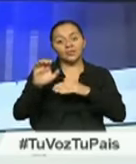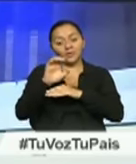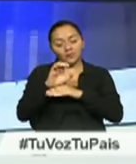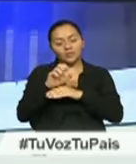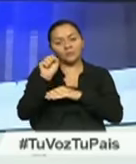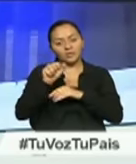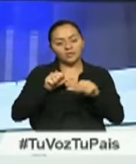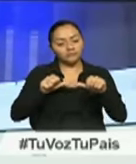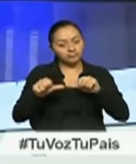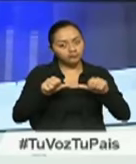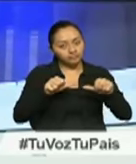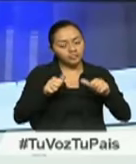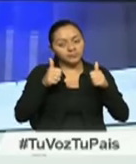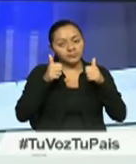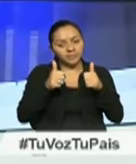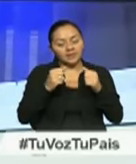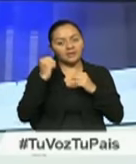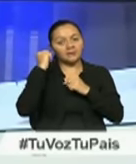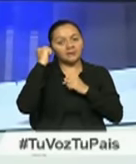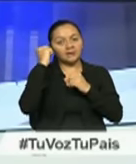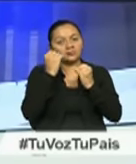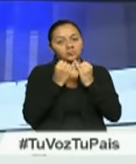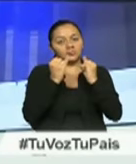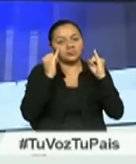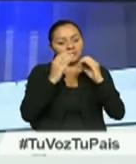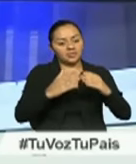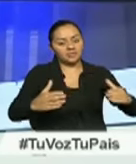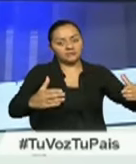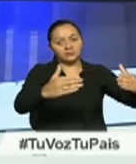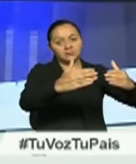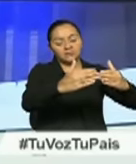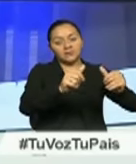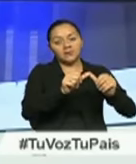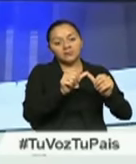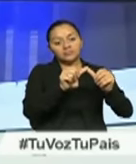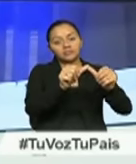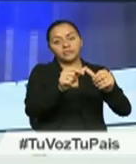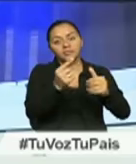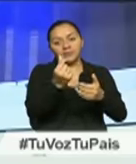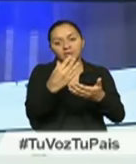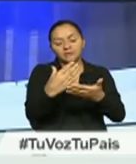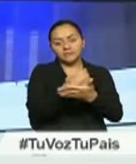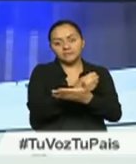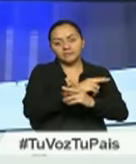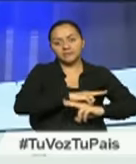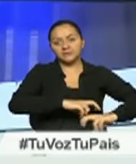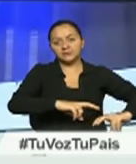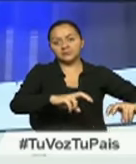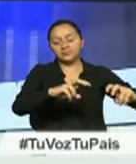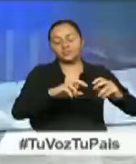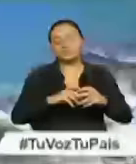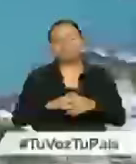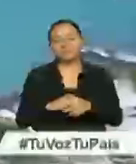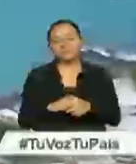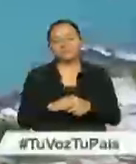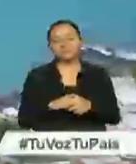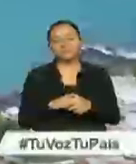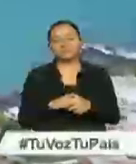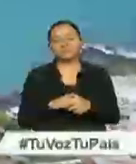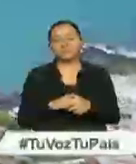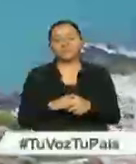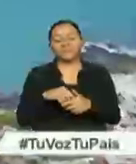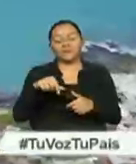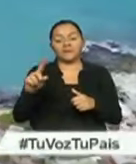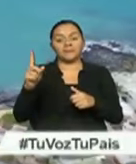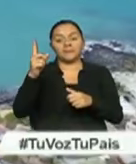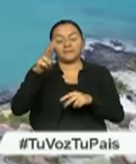administre los derechos soberanos de esta zona para fines de manejo sustentable y, por supuesto, también para la investigación. Por primera vez